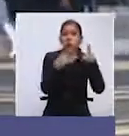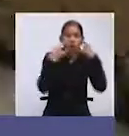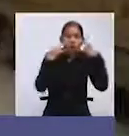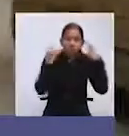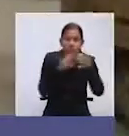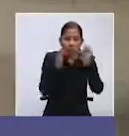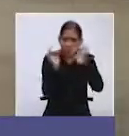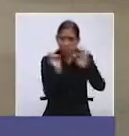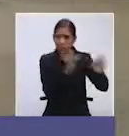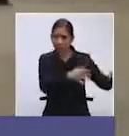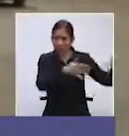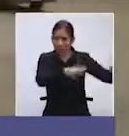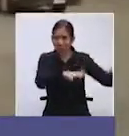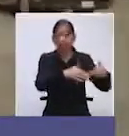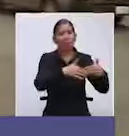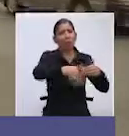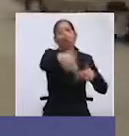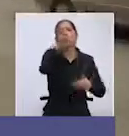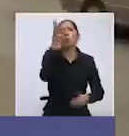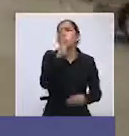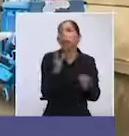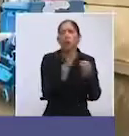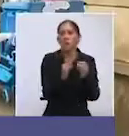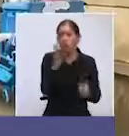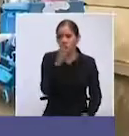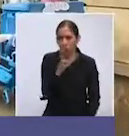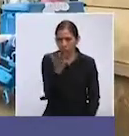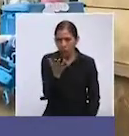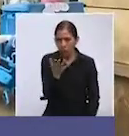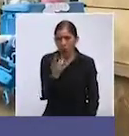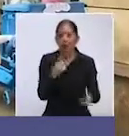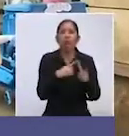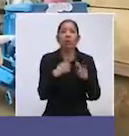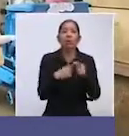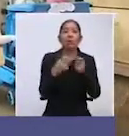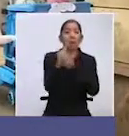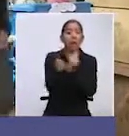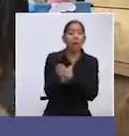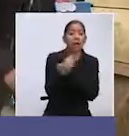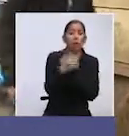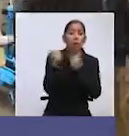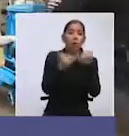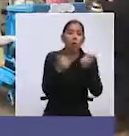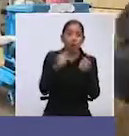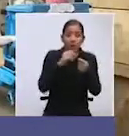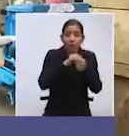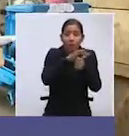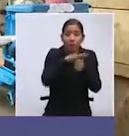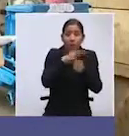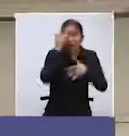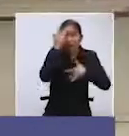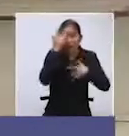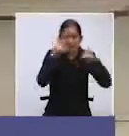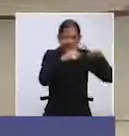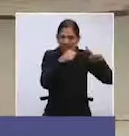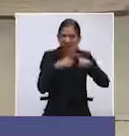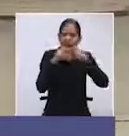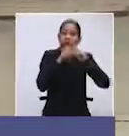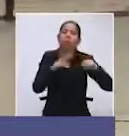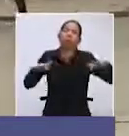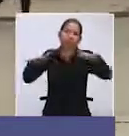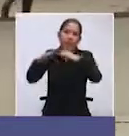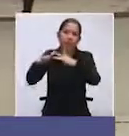barbijo y lo único que vamos a hacer es exponer a la población. La indisciplina es el